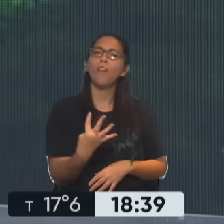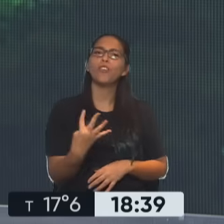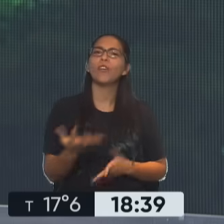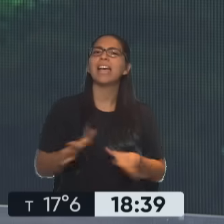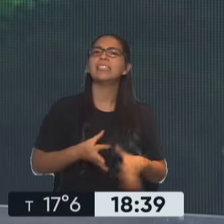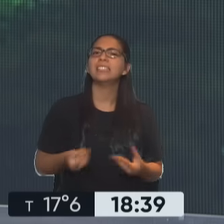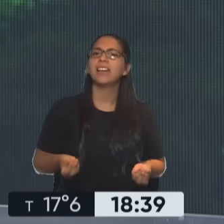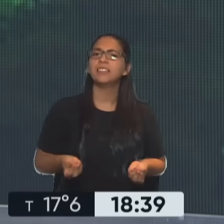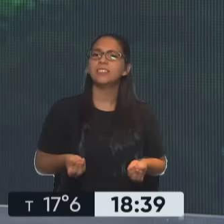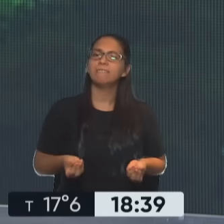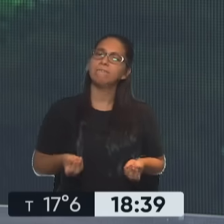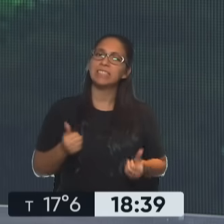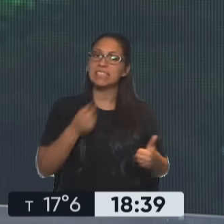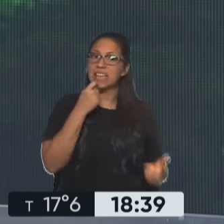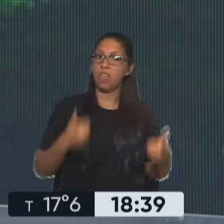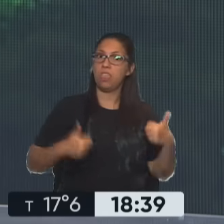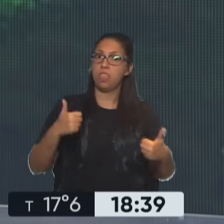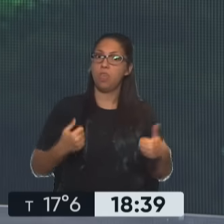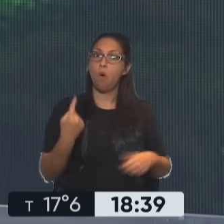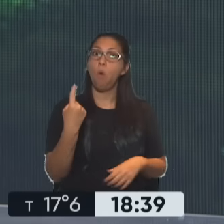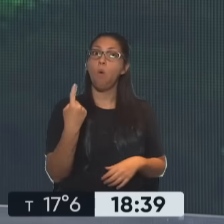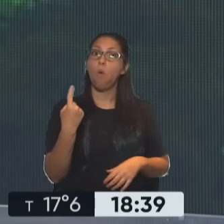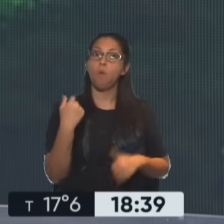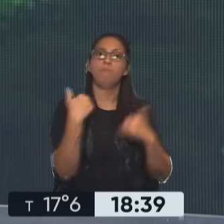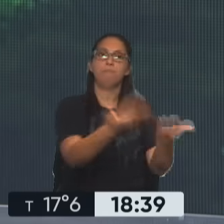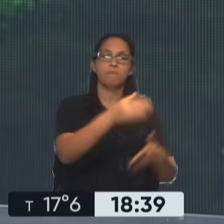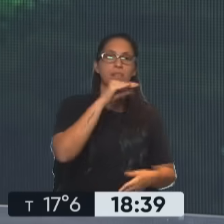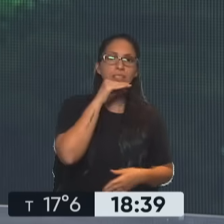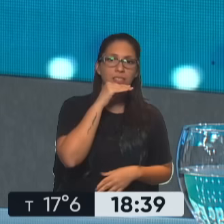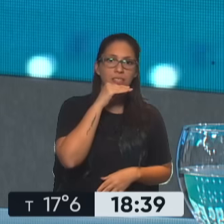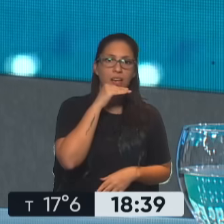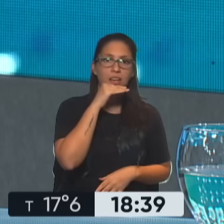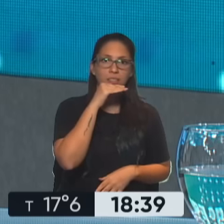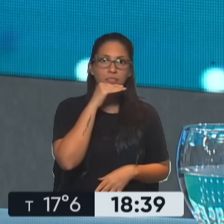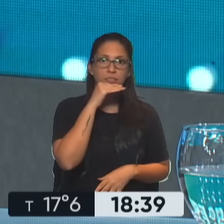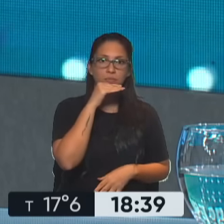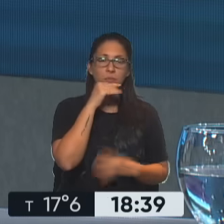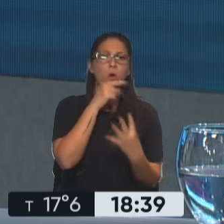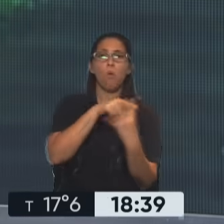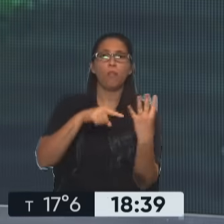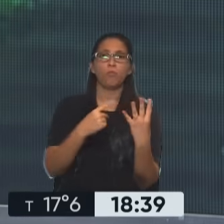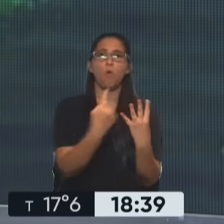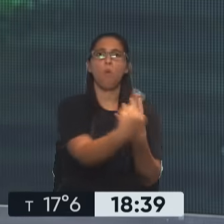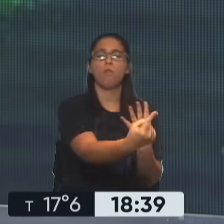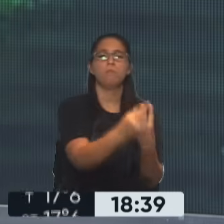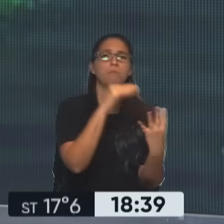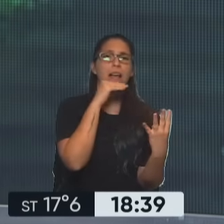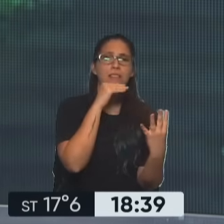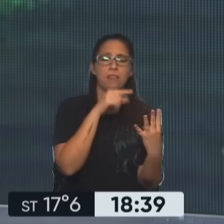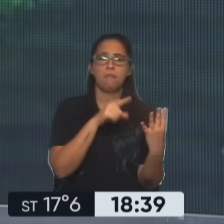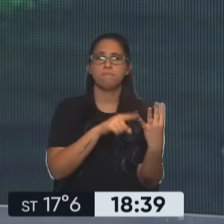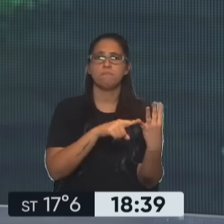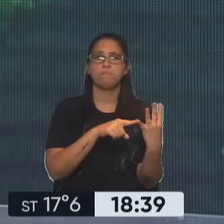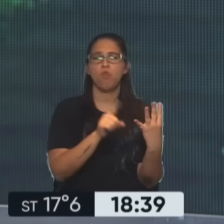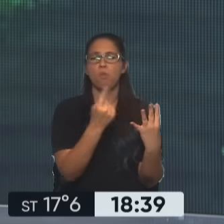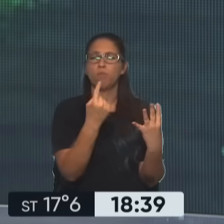4, te diría, iba 1 para Sergio Massa, probablemente fue un poquito más porque había indecisos en el medio,